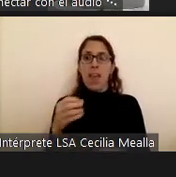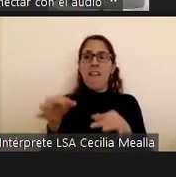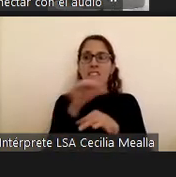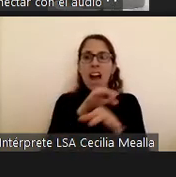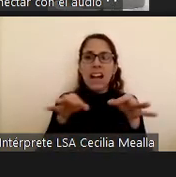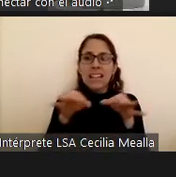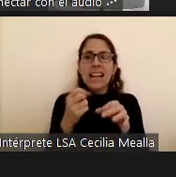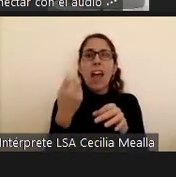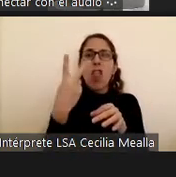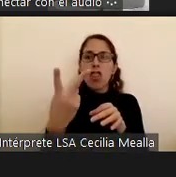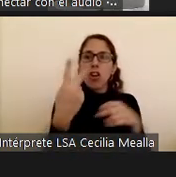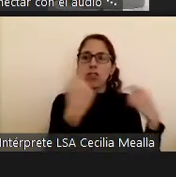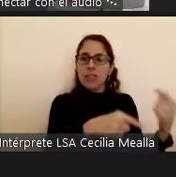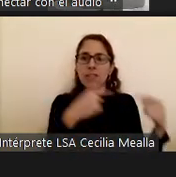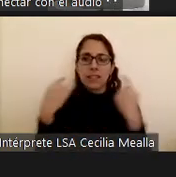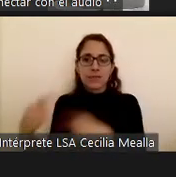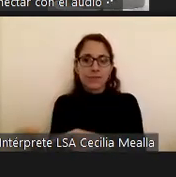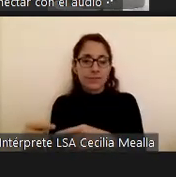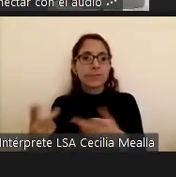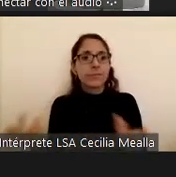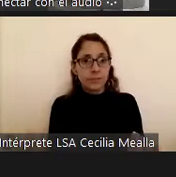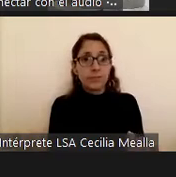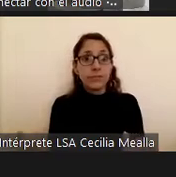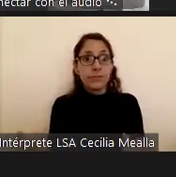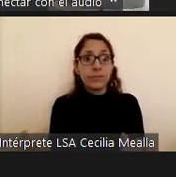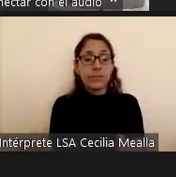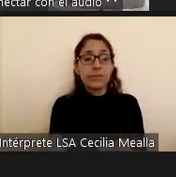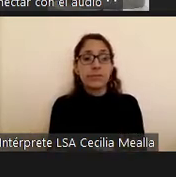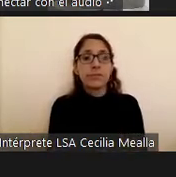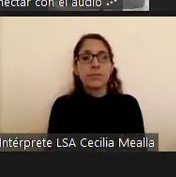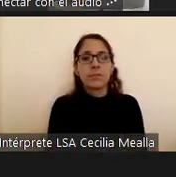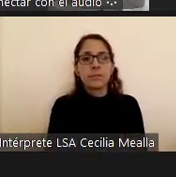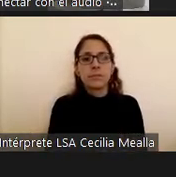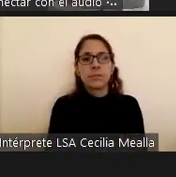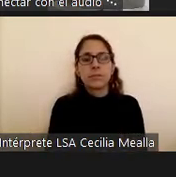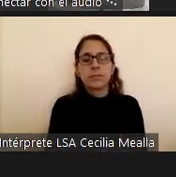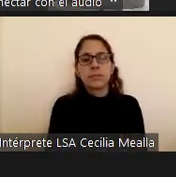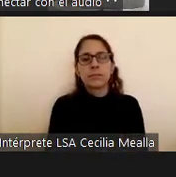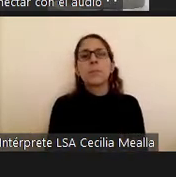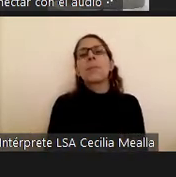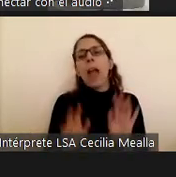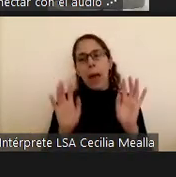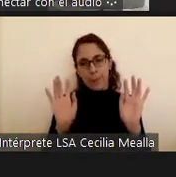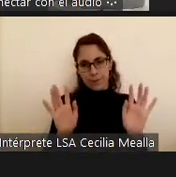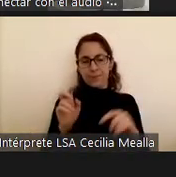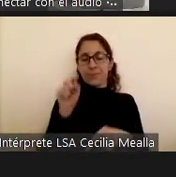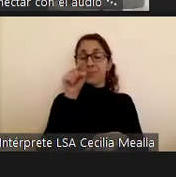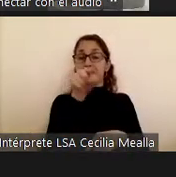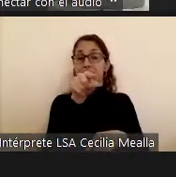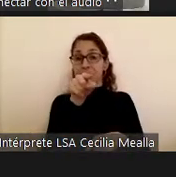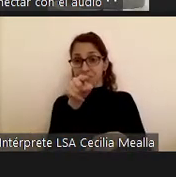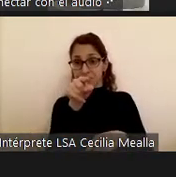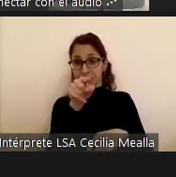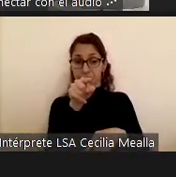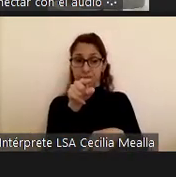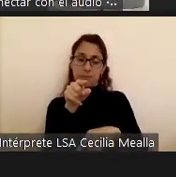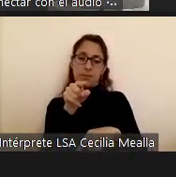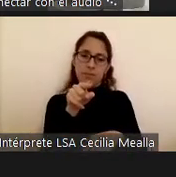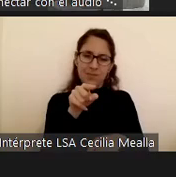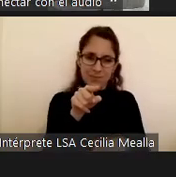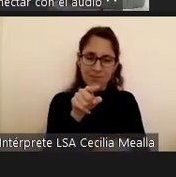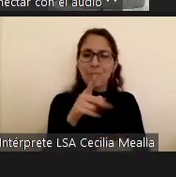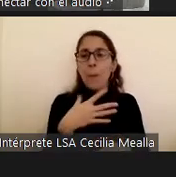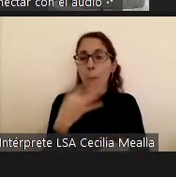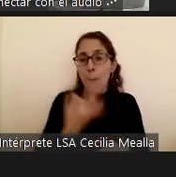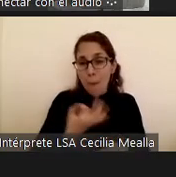dos? Pero no, o sea, esto puede ser, a ver, en la realidad